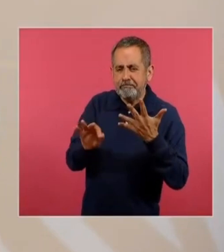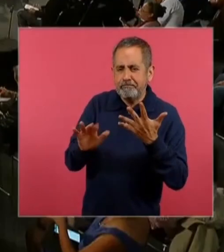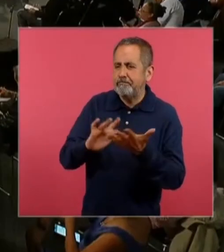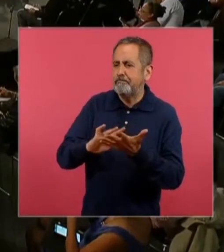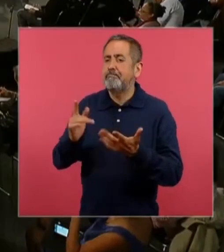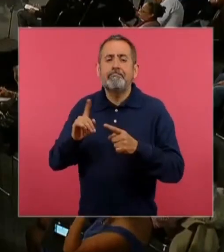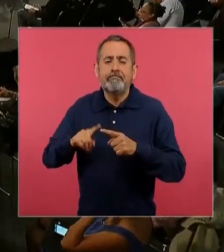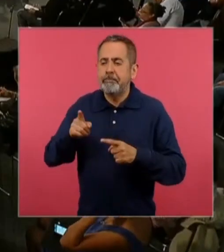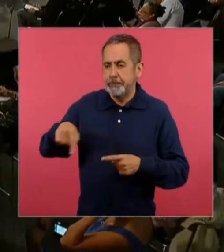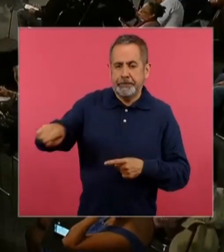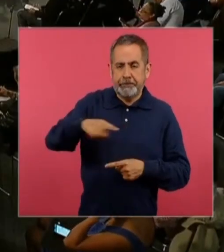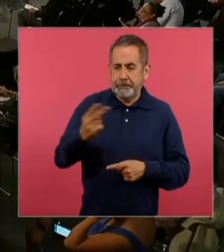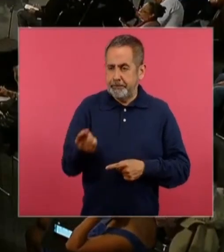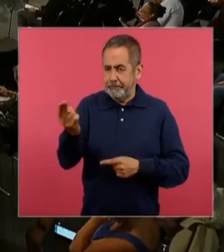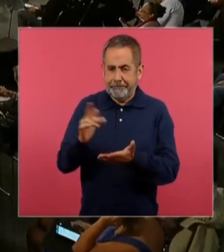muchas gracias.